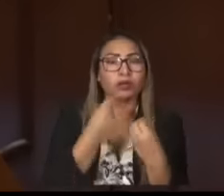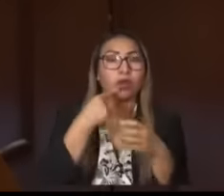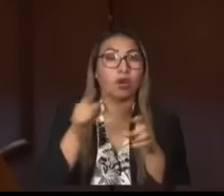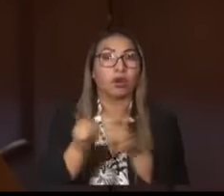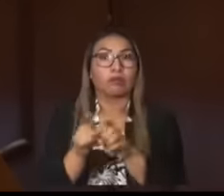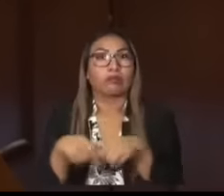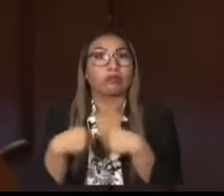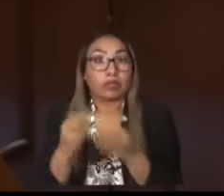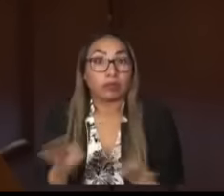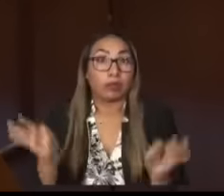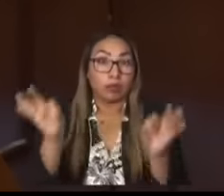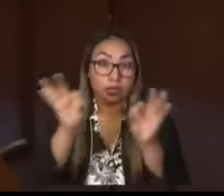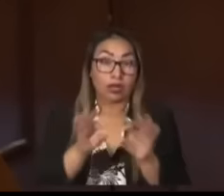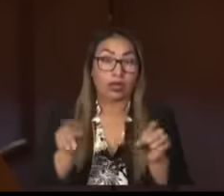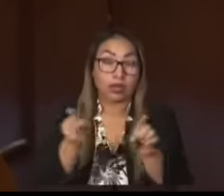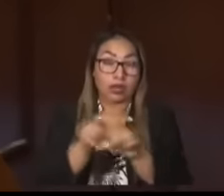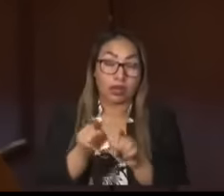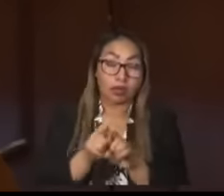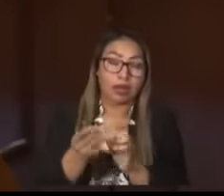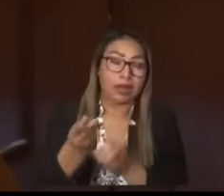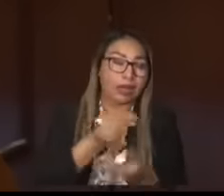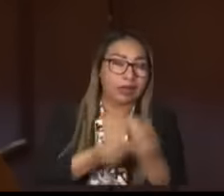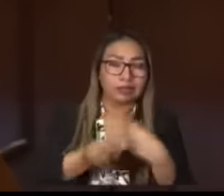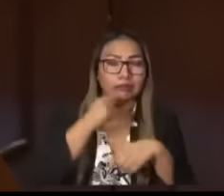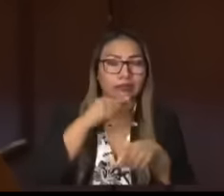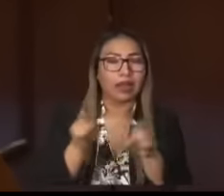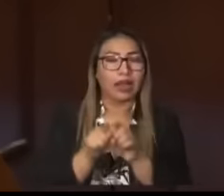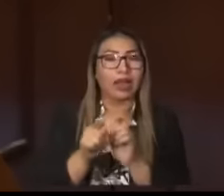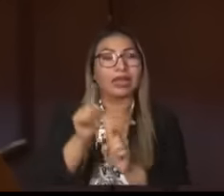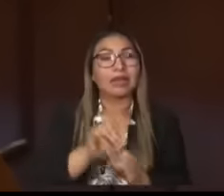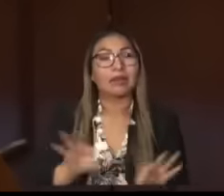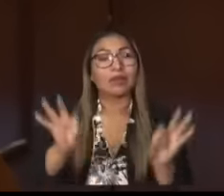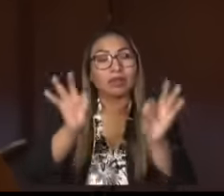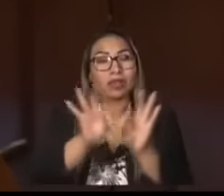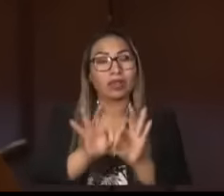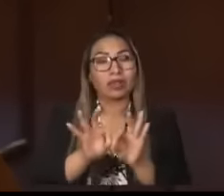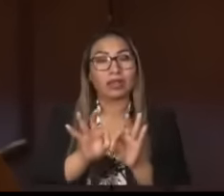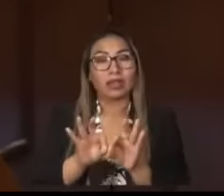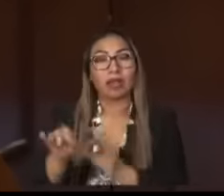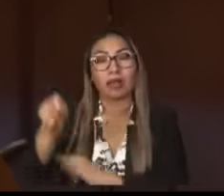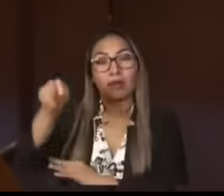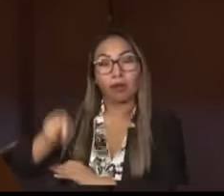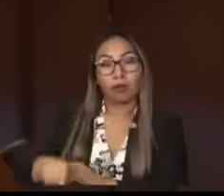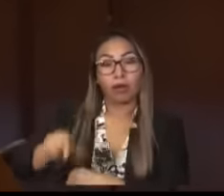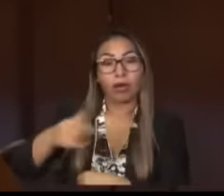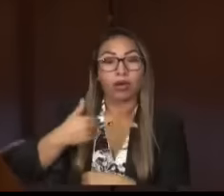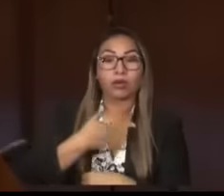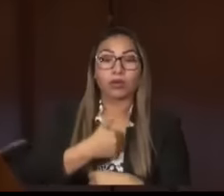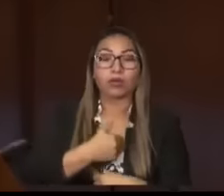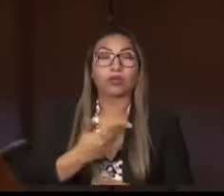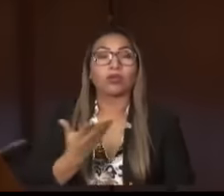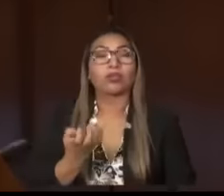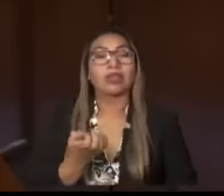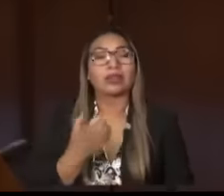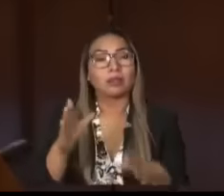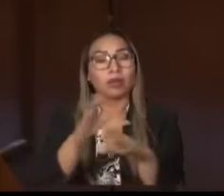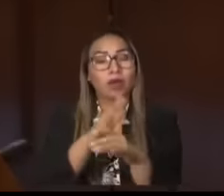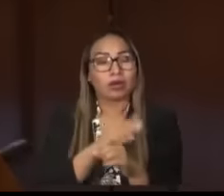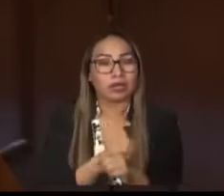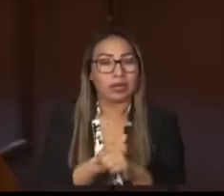frente a los negociados. Y por eso nosotros en el día de hoy queremos hacer un